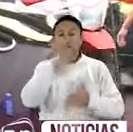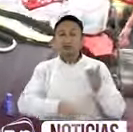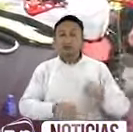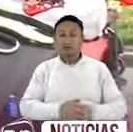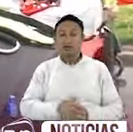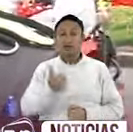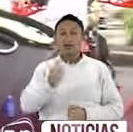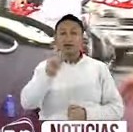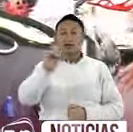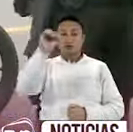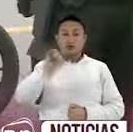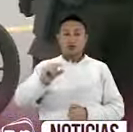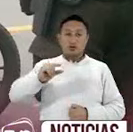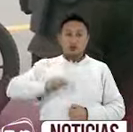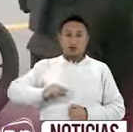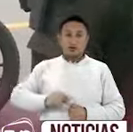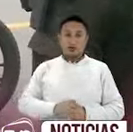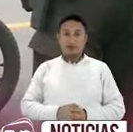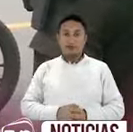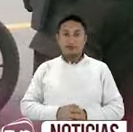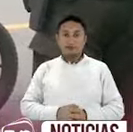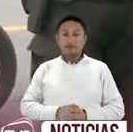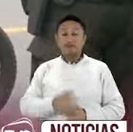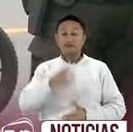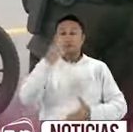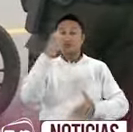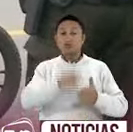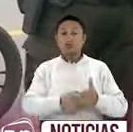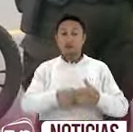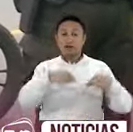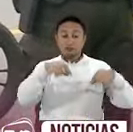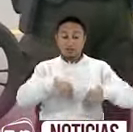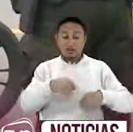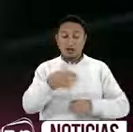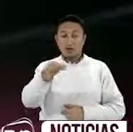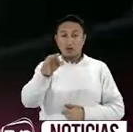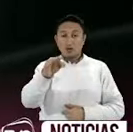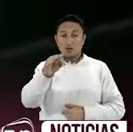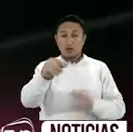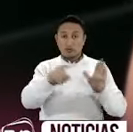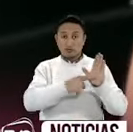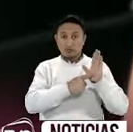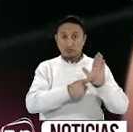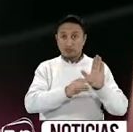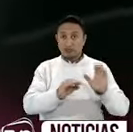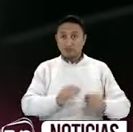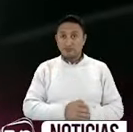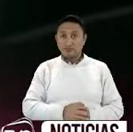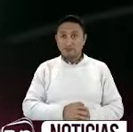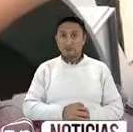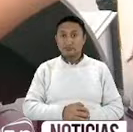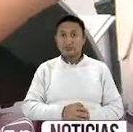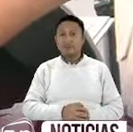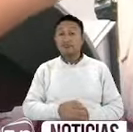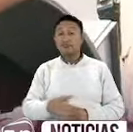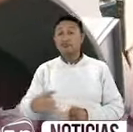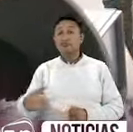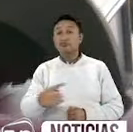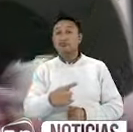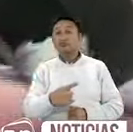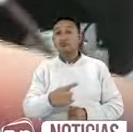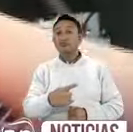del 10% del salario básico. Se han emitido multas por no estar los documentos en regla, además de que se identificó el traslado